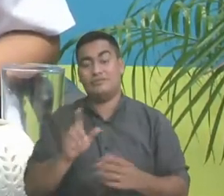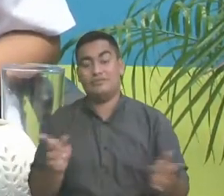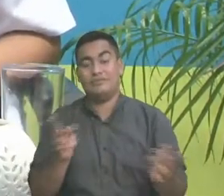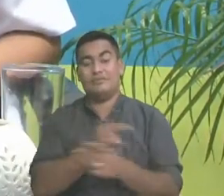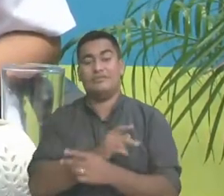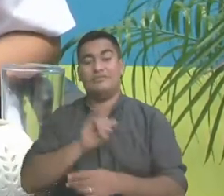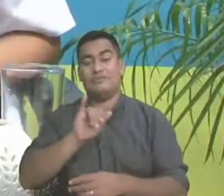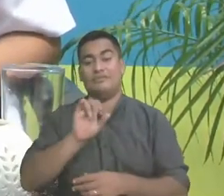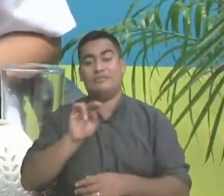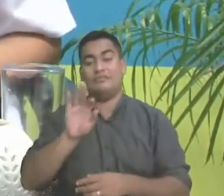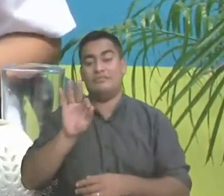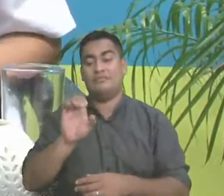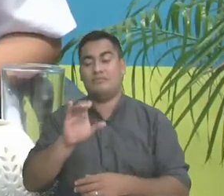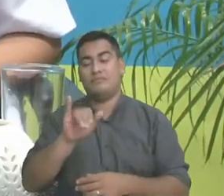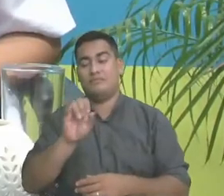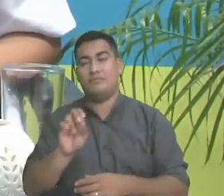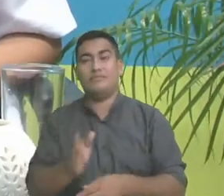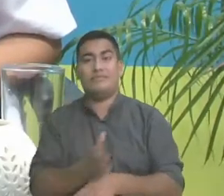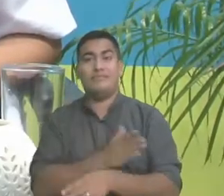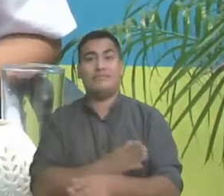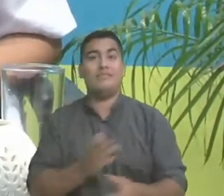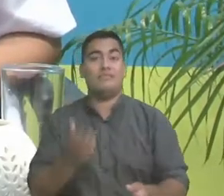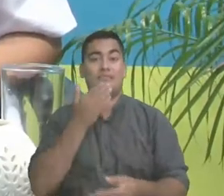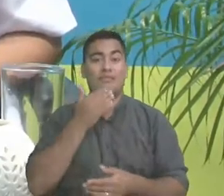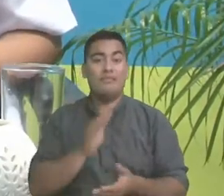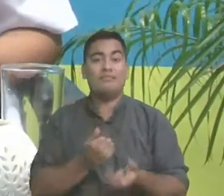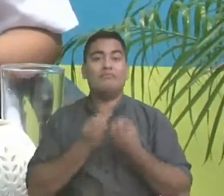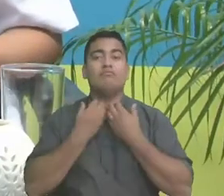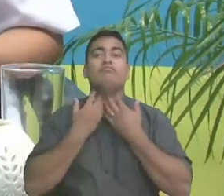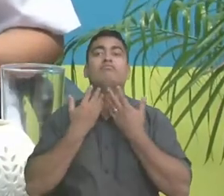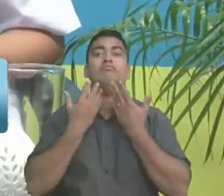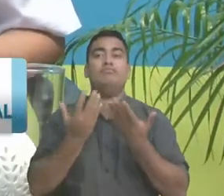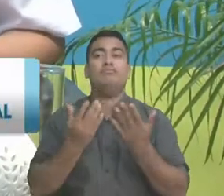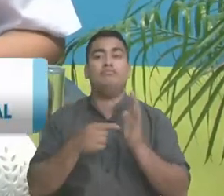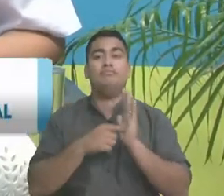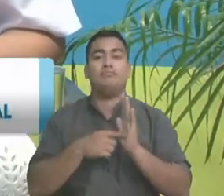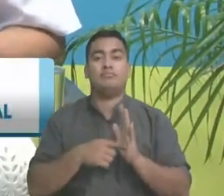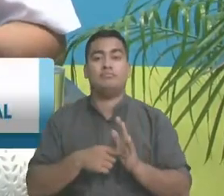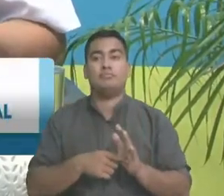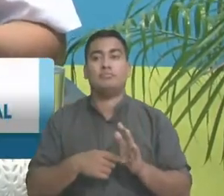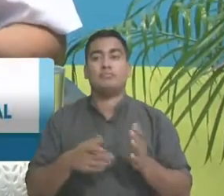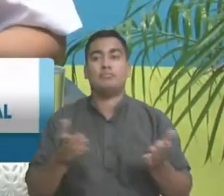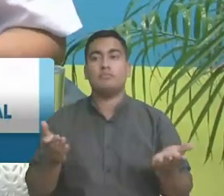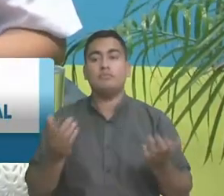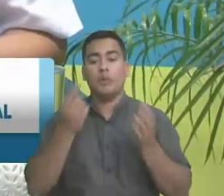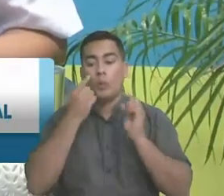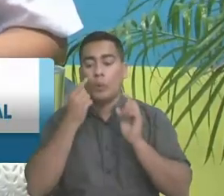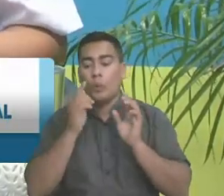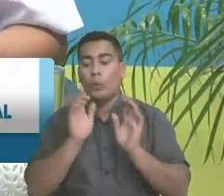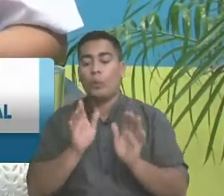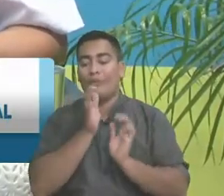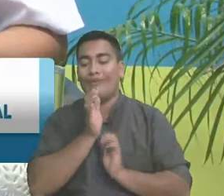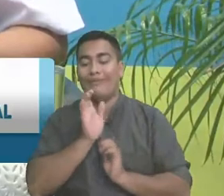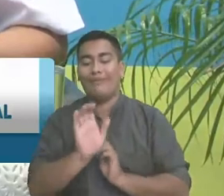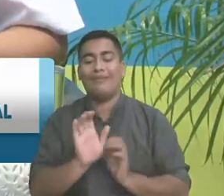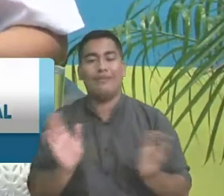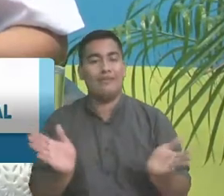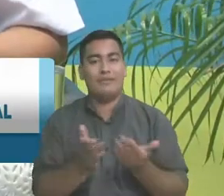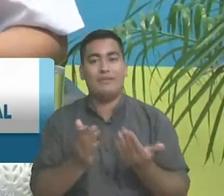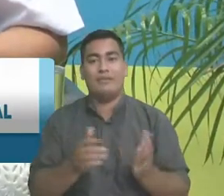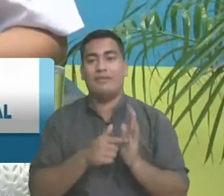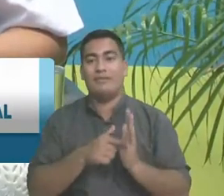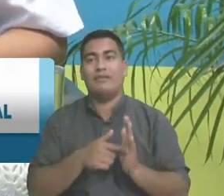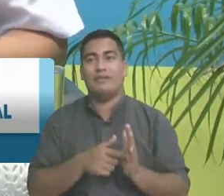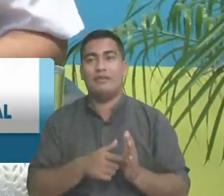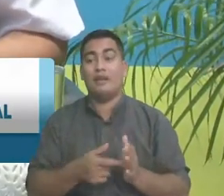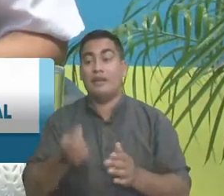quiere decir que se le dio mal manejo en la primera fase. Ya sea porque no se cuidó al niño, ya sea porque